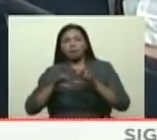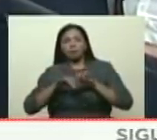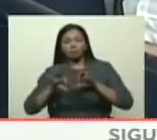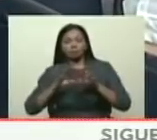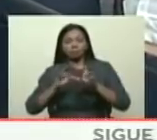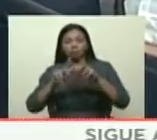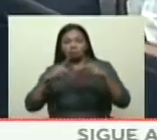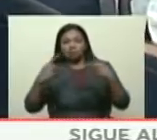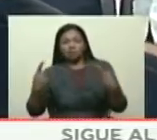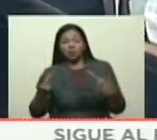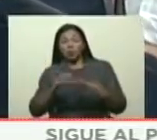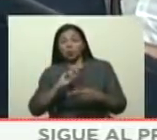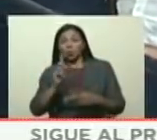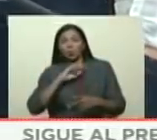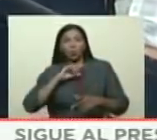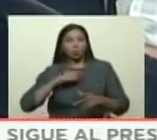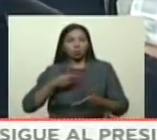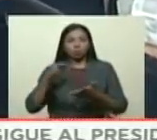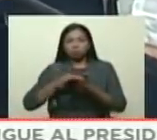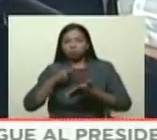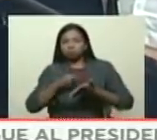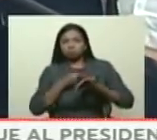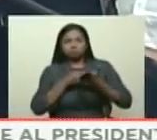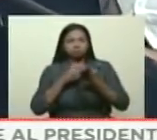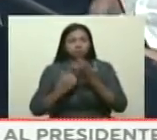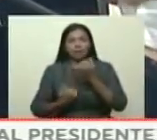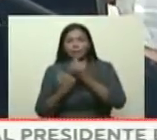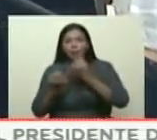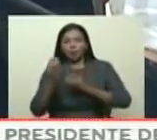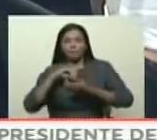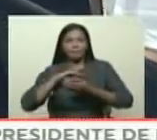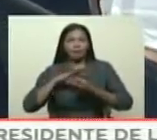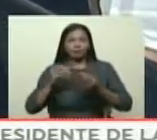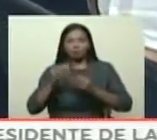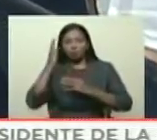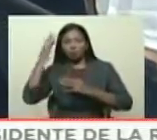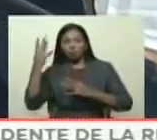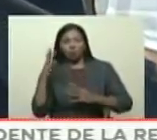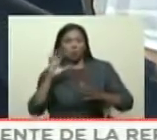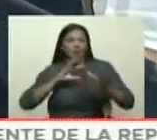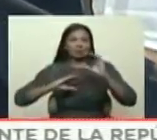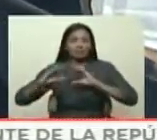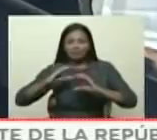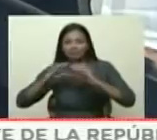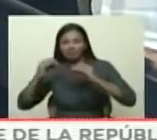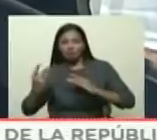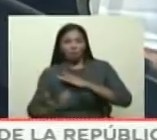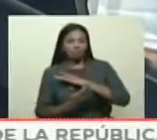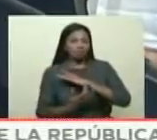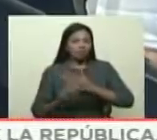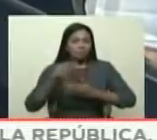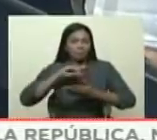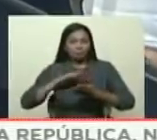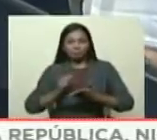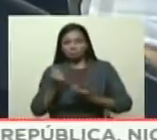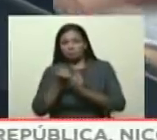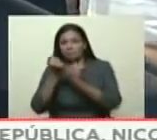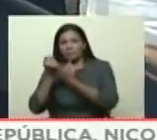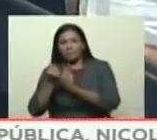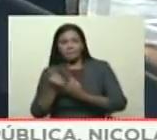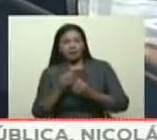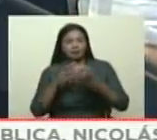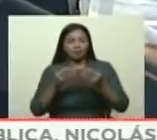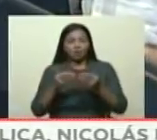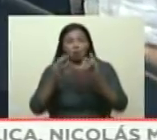¿no? Tenemos que meter recursos, apoyo, ingenio, ciencia, tecnología, para que